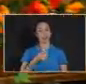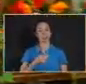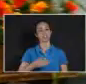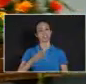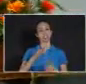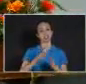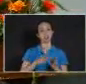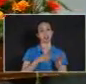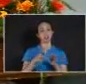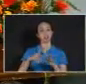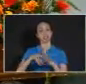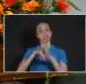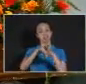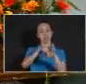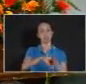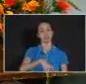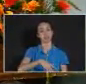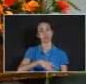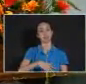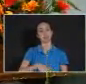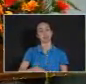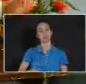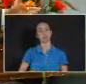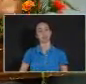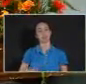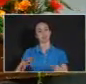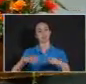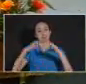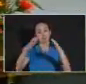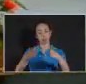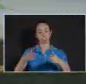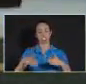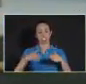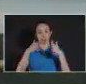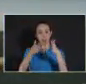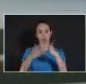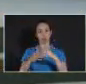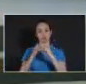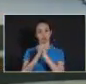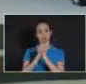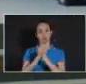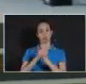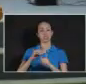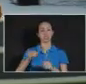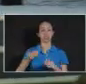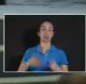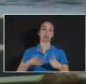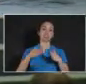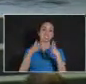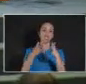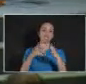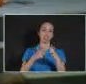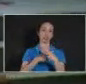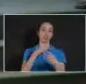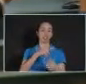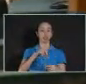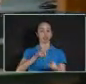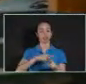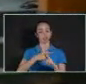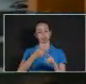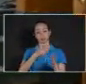lo va a agarrar, lo pone sobre el asno, lo lleva, lo pone en su sepulcro y pide que lo sepulcren con él, que lo sepulten con él cuando ya sea muerto.